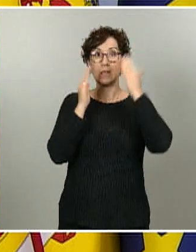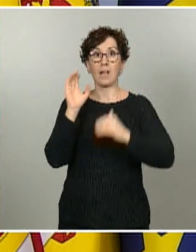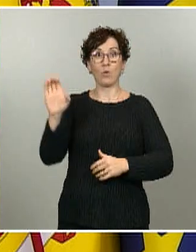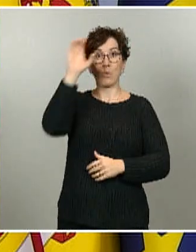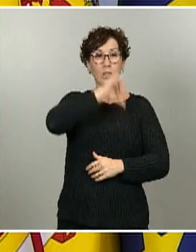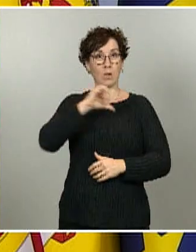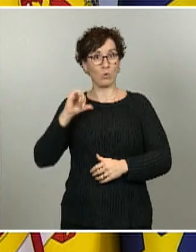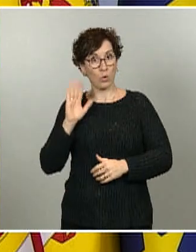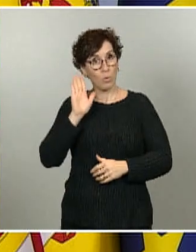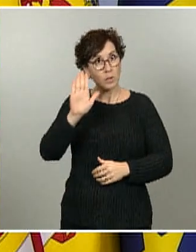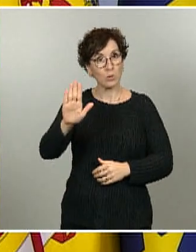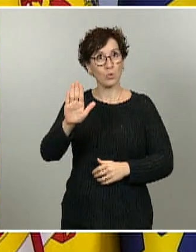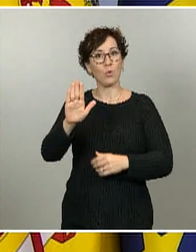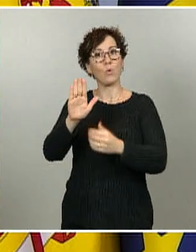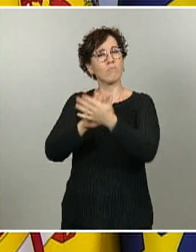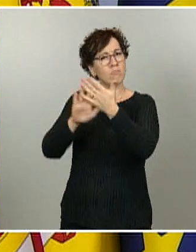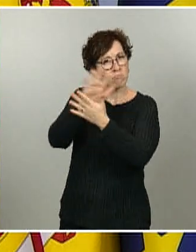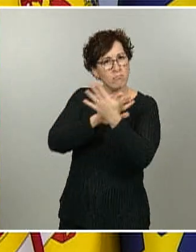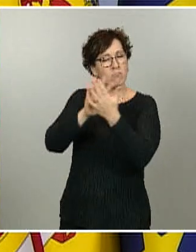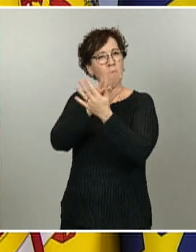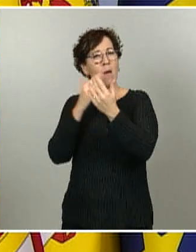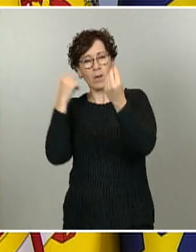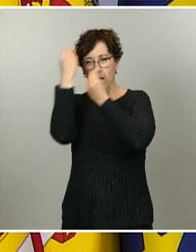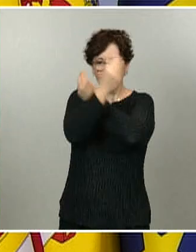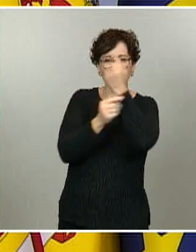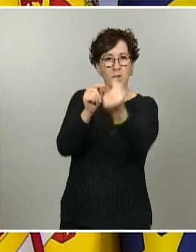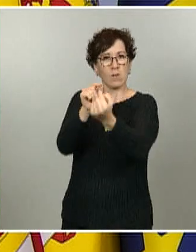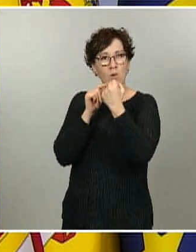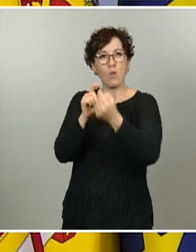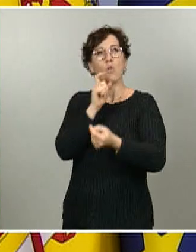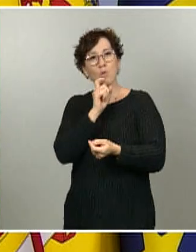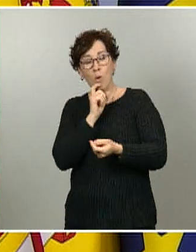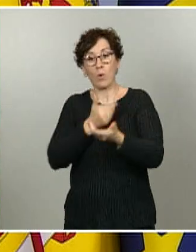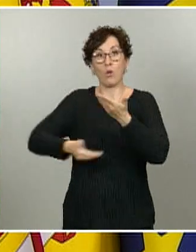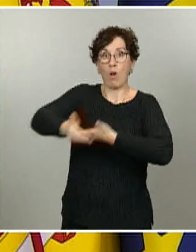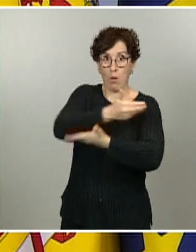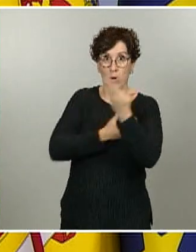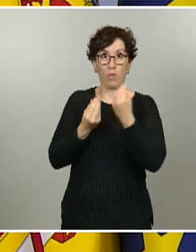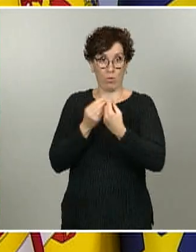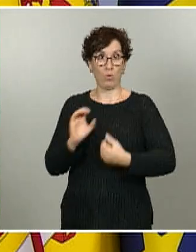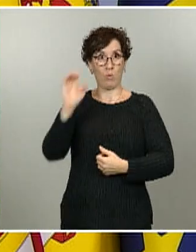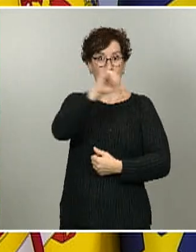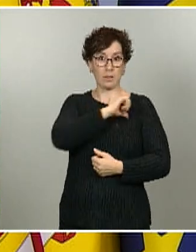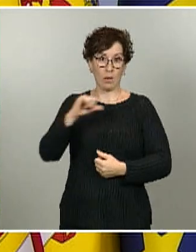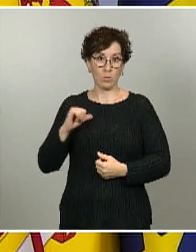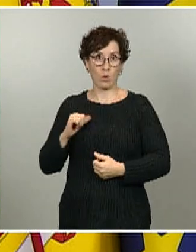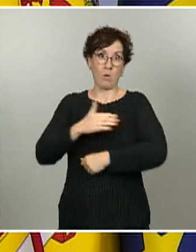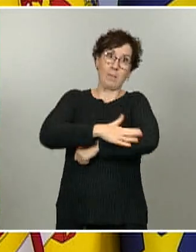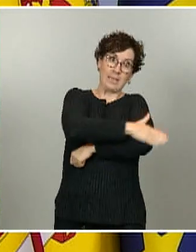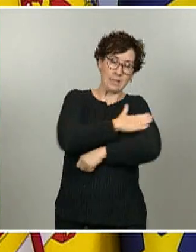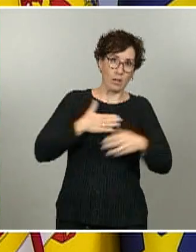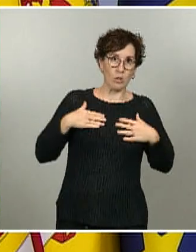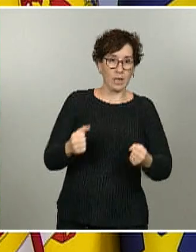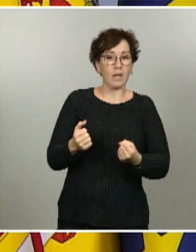después de la discusión conjunta y la colaboración que se ha establecido entre las comunidades autónomas y el Ministerio de Sanidad, se pudiera garantizar que cumplían